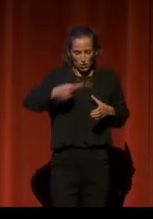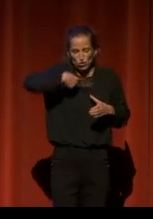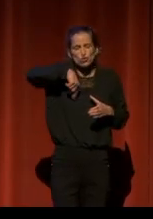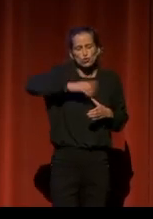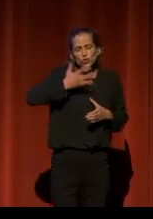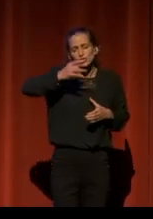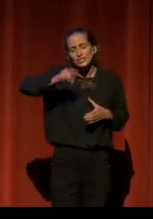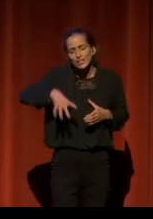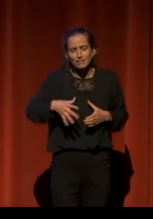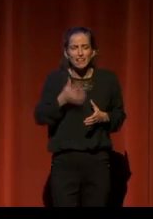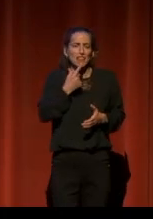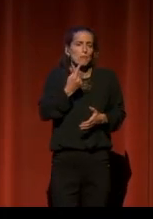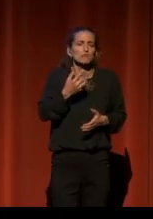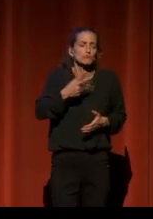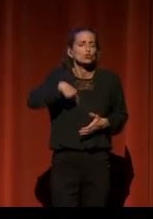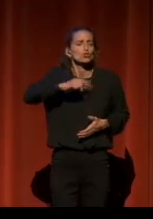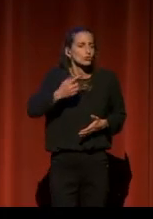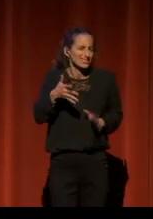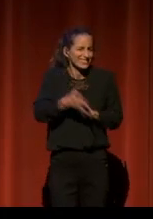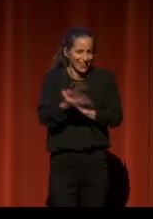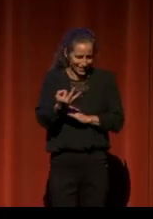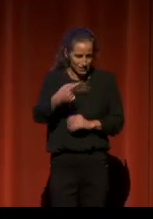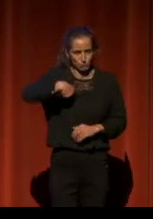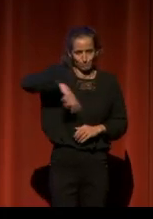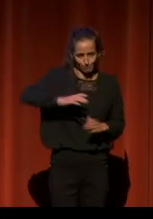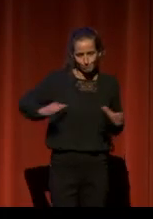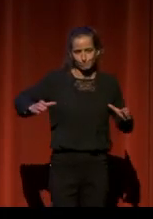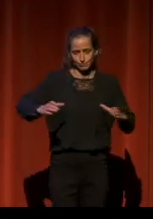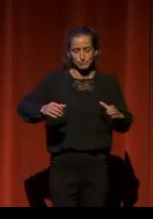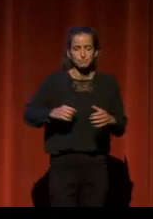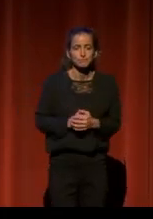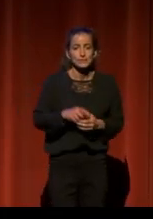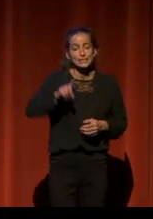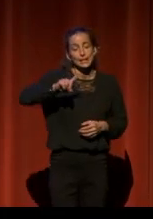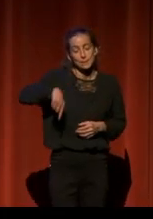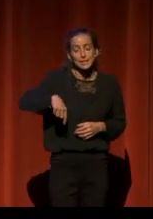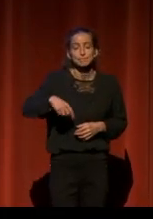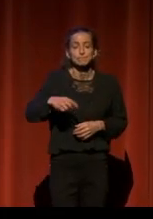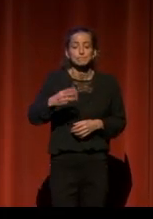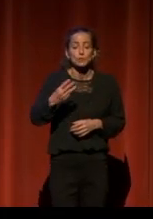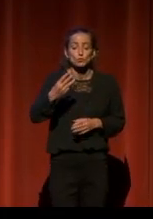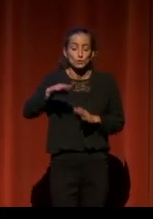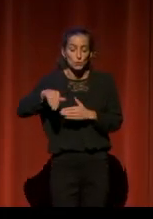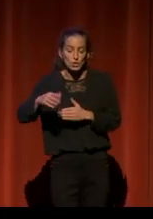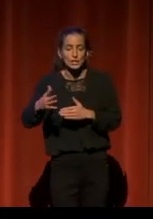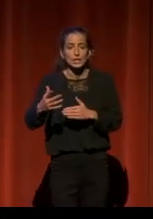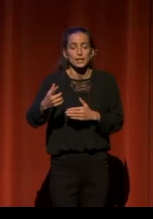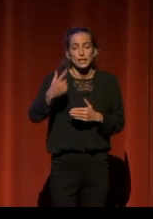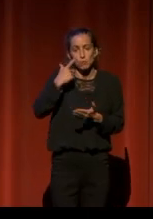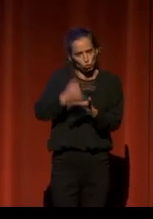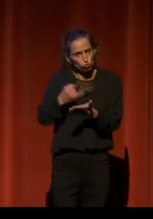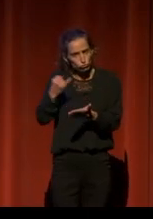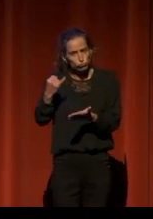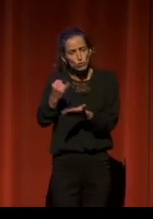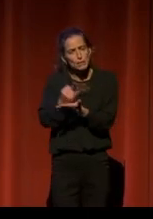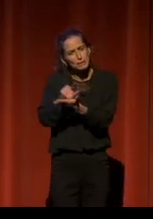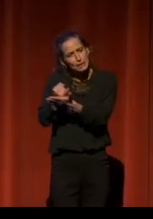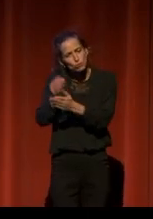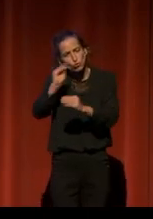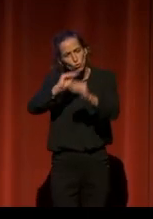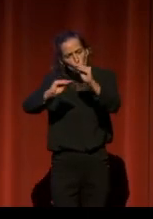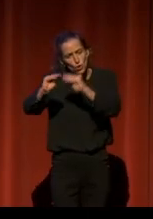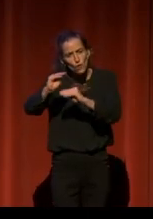cuando decimos nosotros y hay otros tres que trabajan la idea del futuro no el producto con el que experimentamos soluciones el